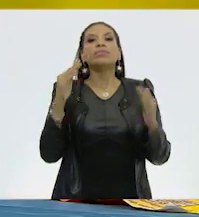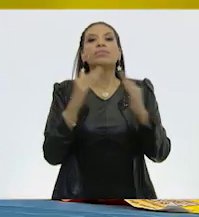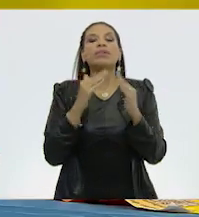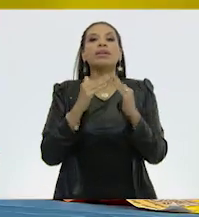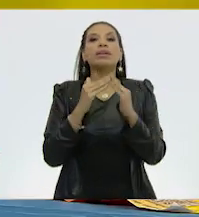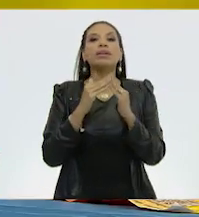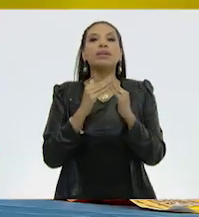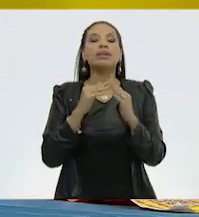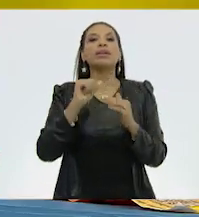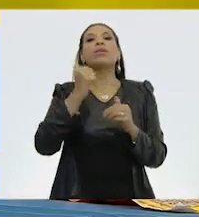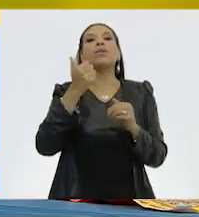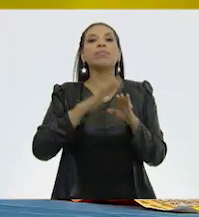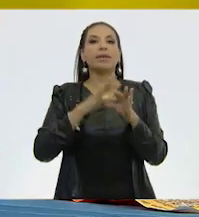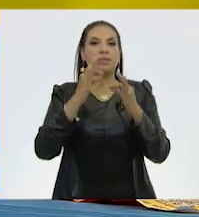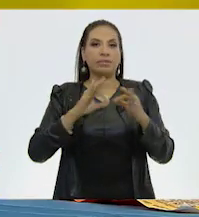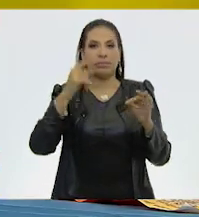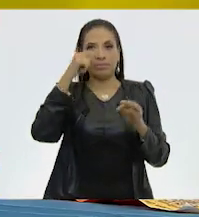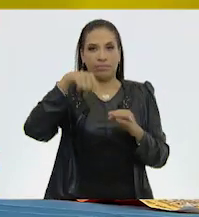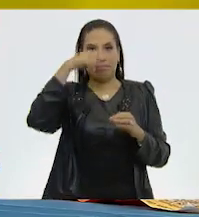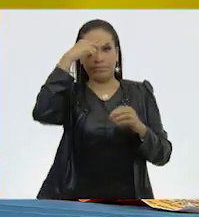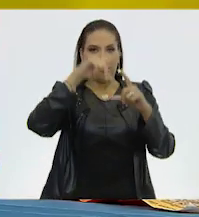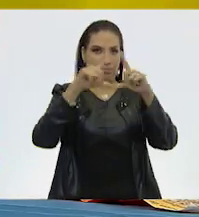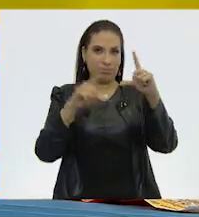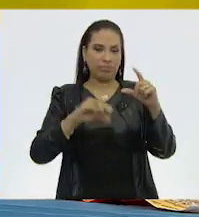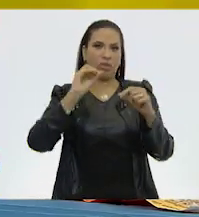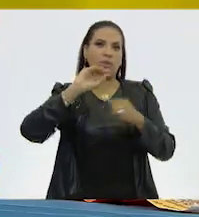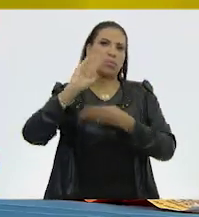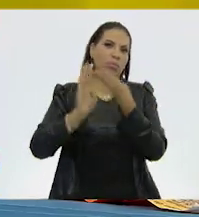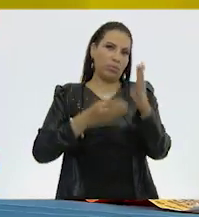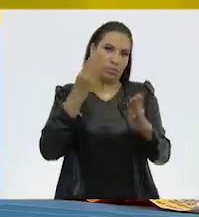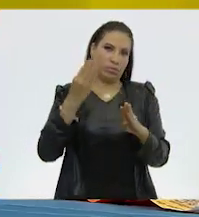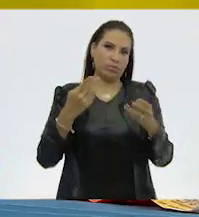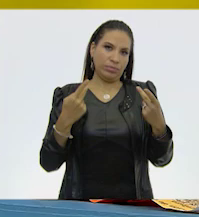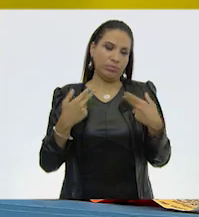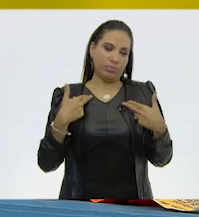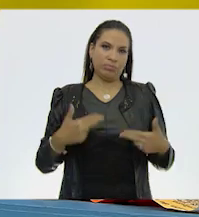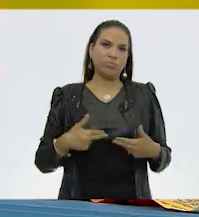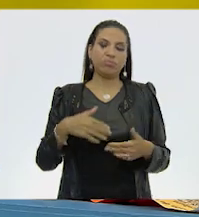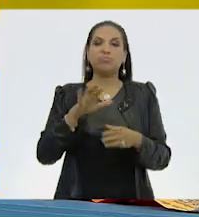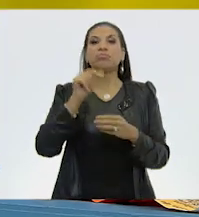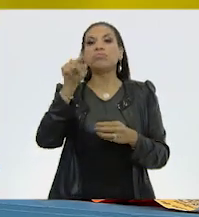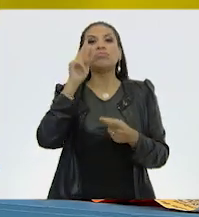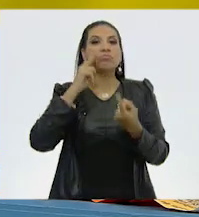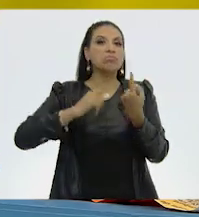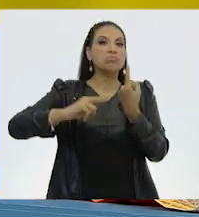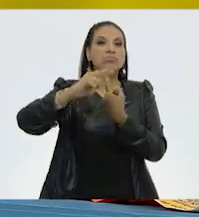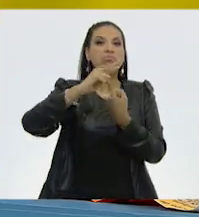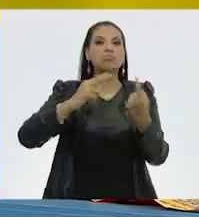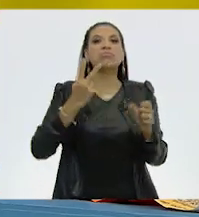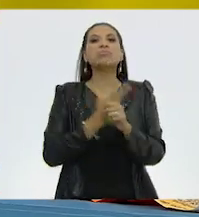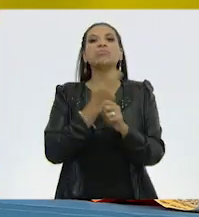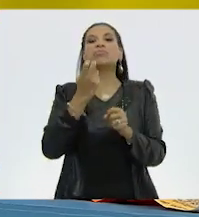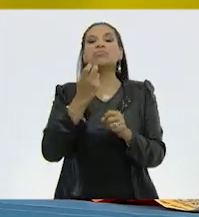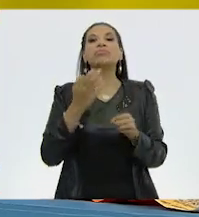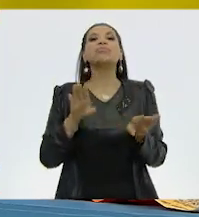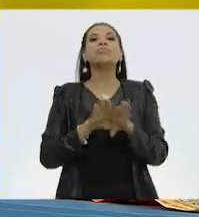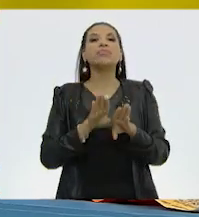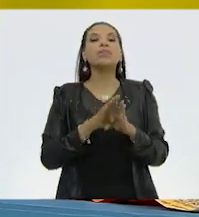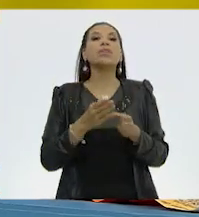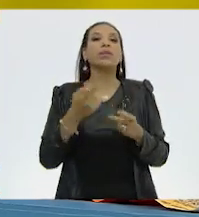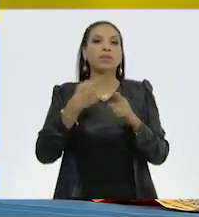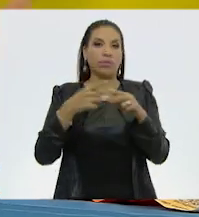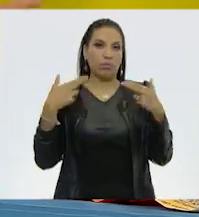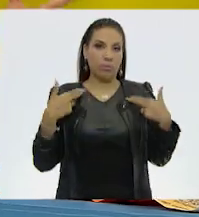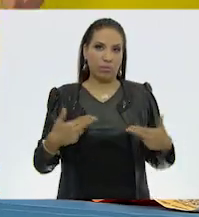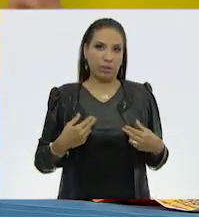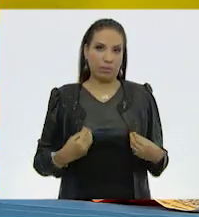casa, a veces de gran trascendencia para México o la humanidad. Todo depende de los ojos que miren ese hecho y de los